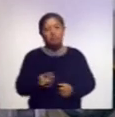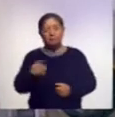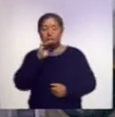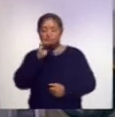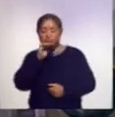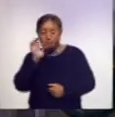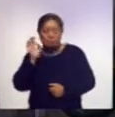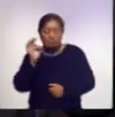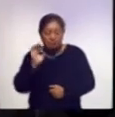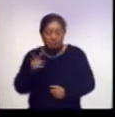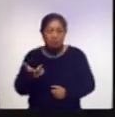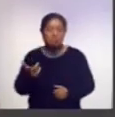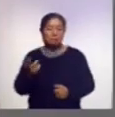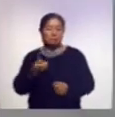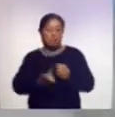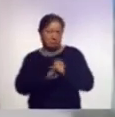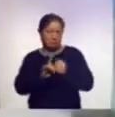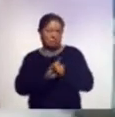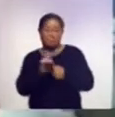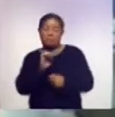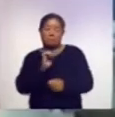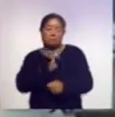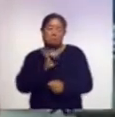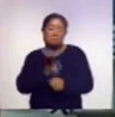causa en especial.